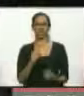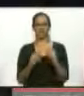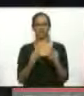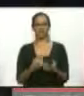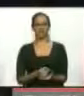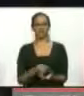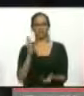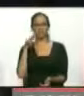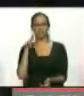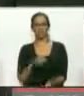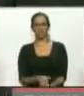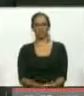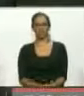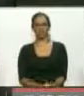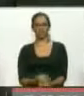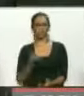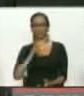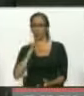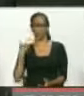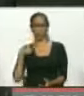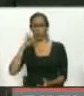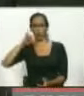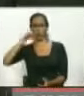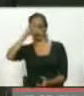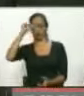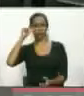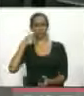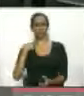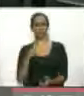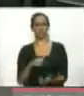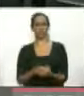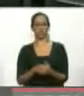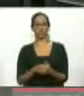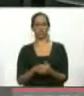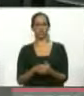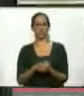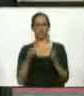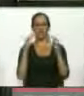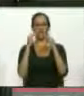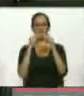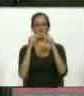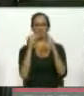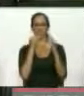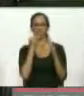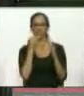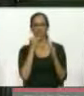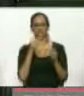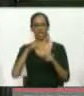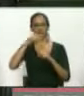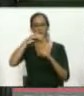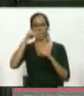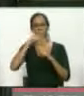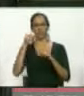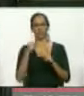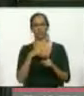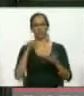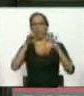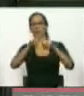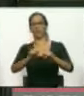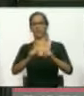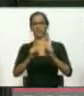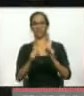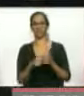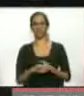yo le tengo a la casa de aquí cerquita de altamira lo único que quiero